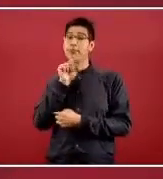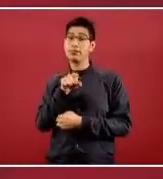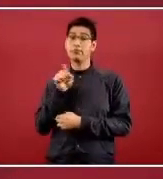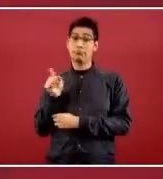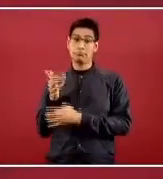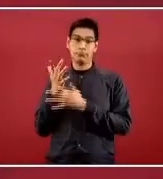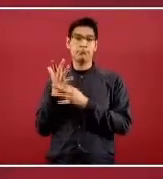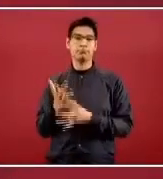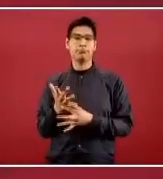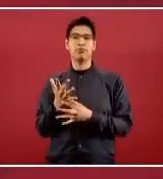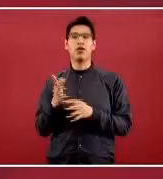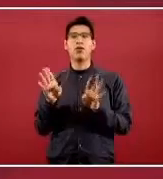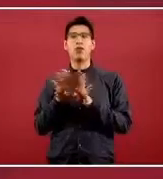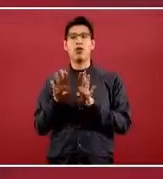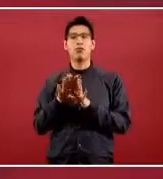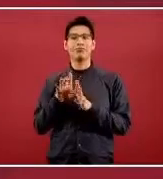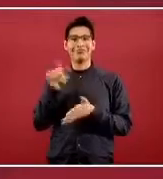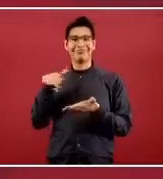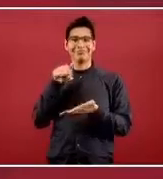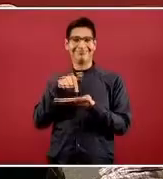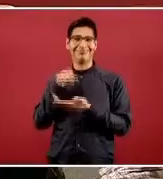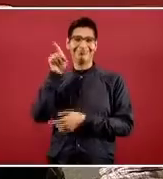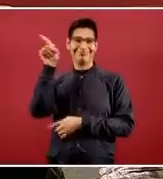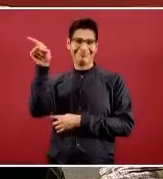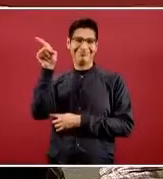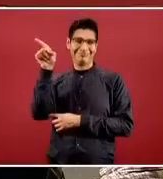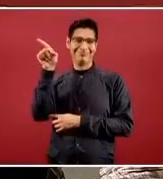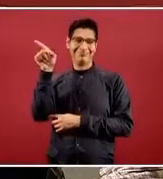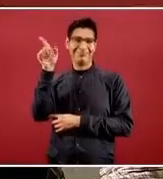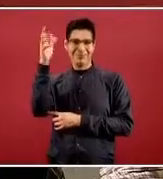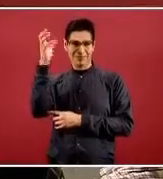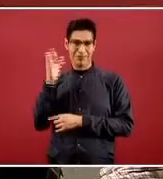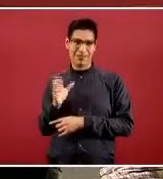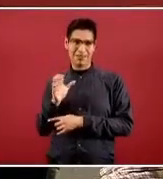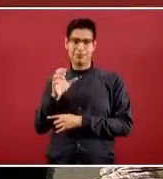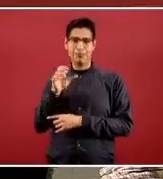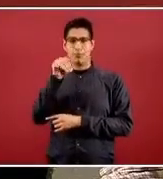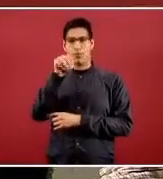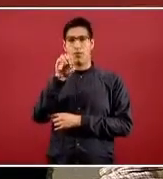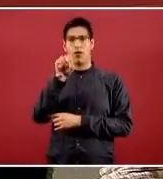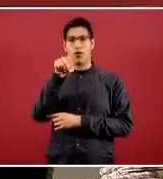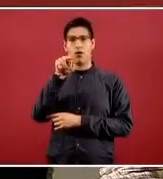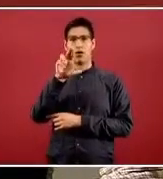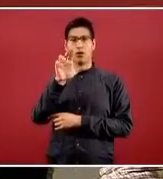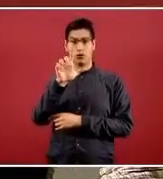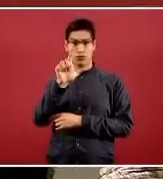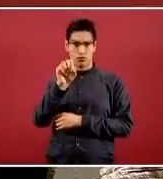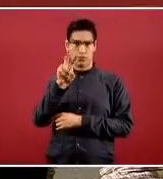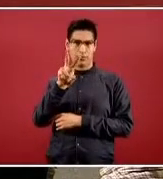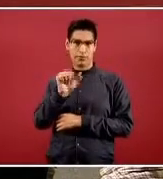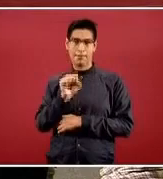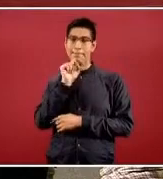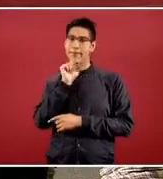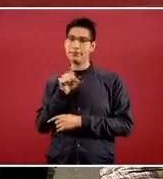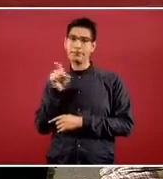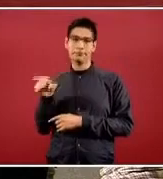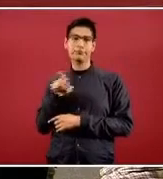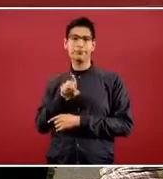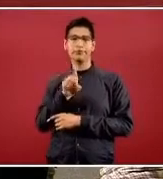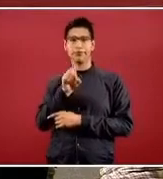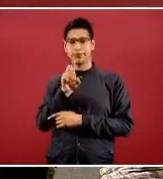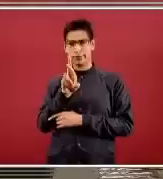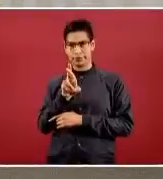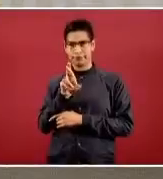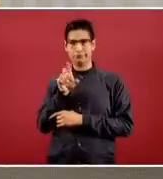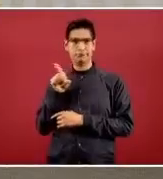del brote de Monclova, Coahuila. Y el doctor Ricardo Cortés va a presentar la herramienta a la que me he